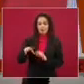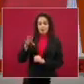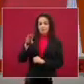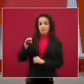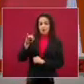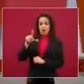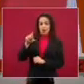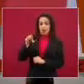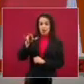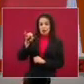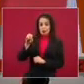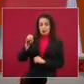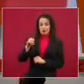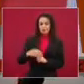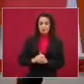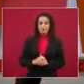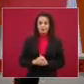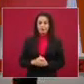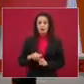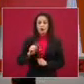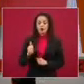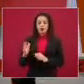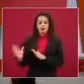En Milenio.